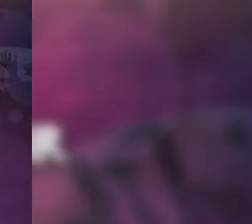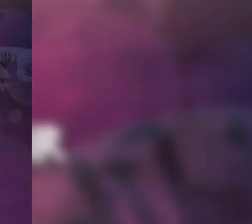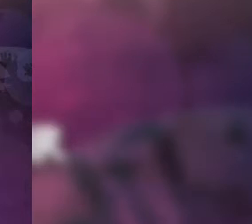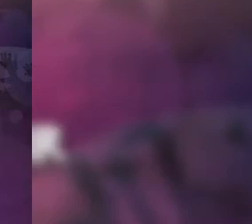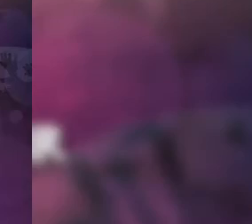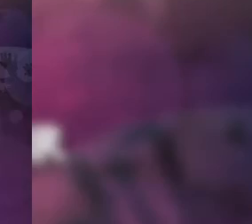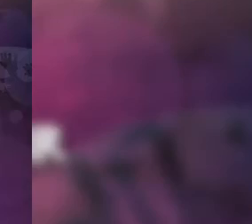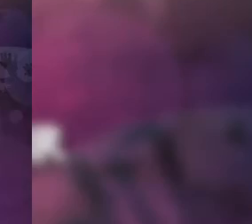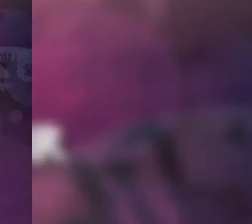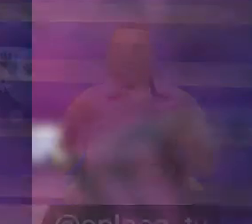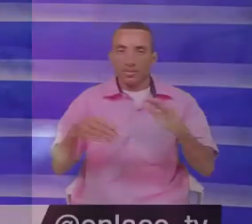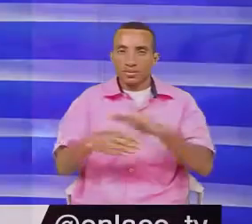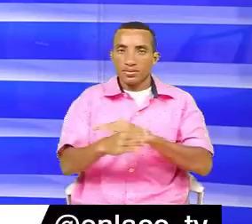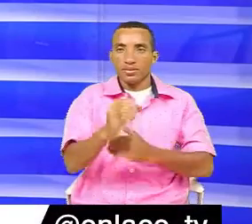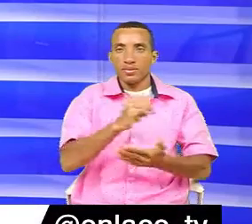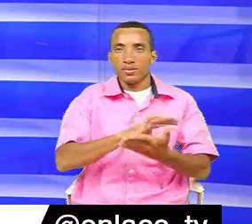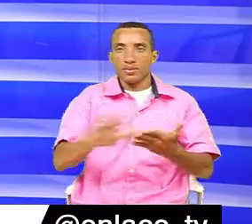libre.